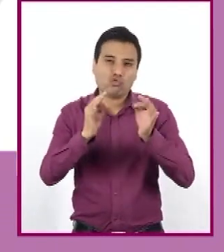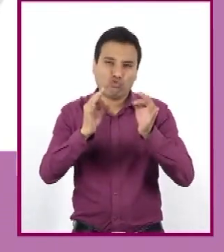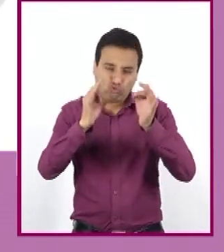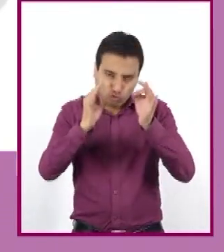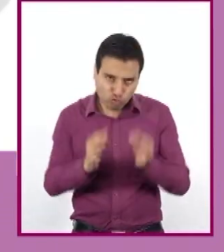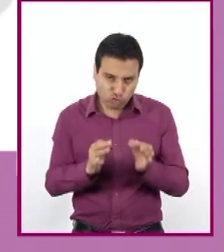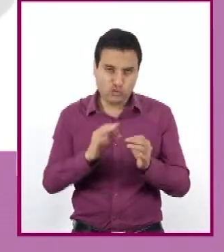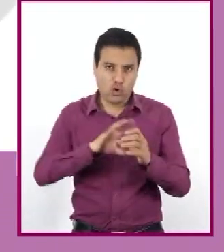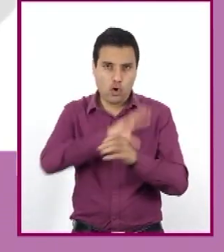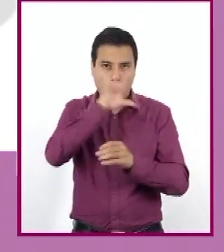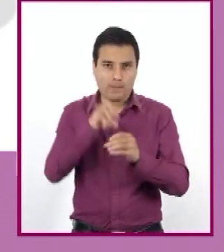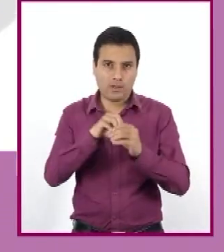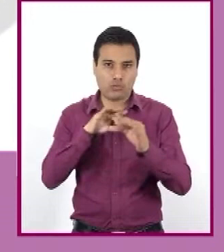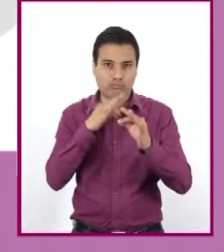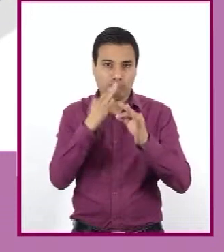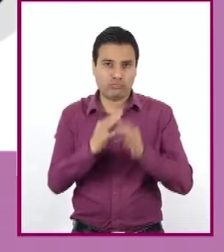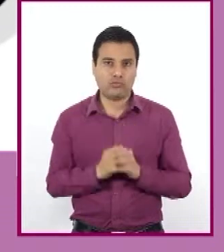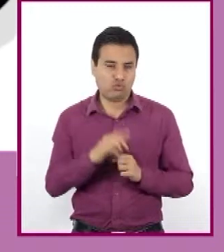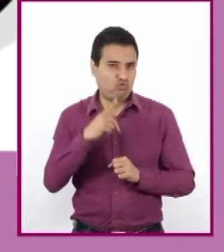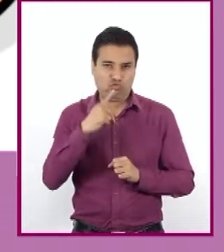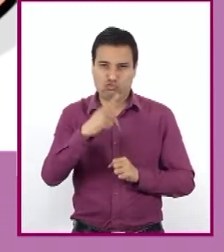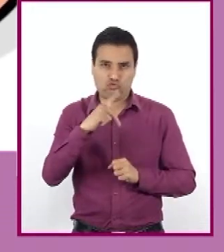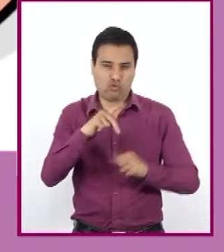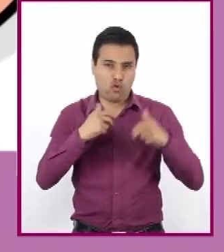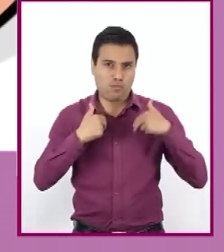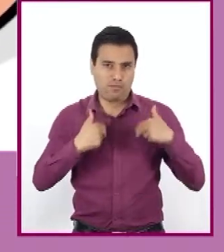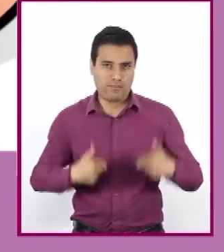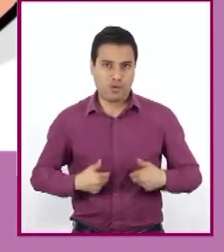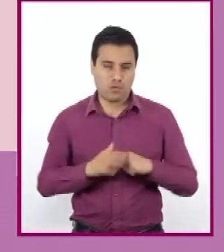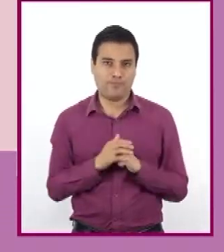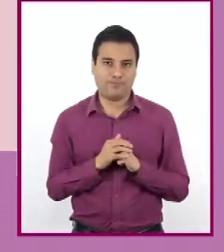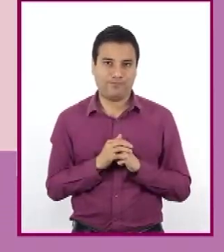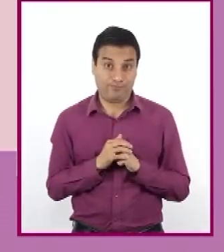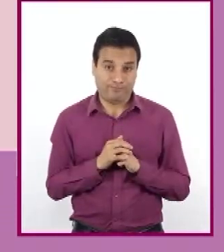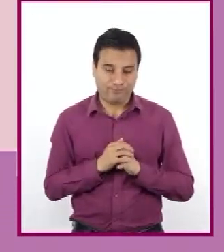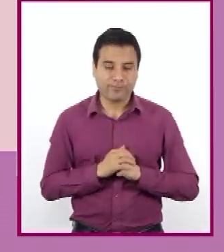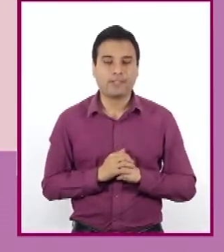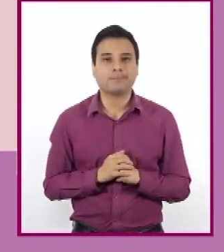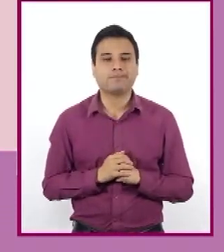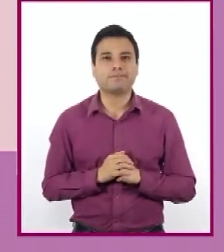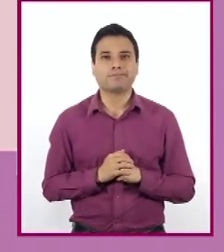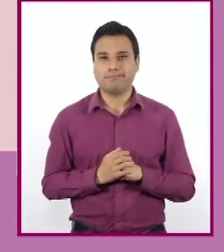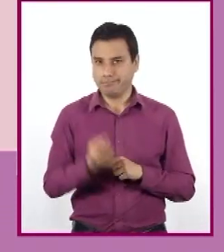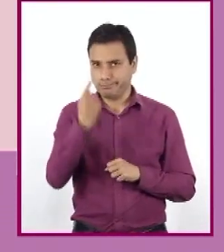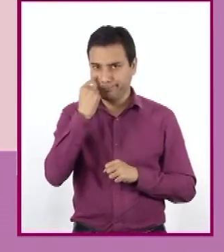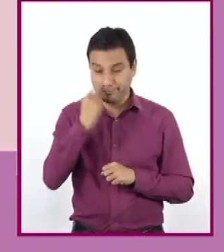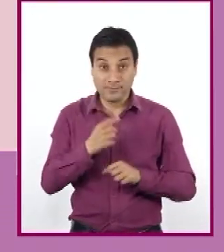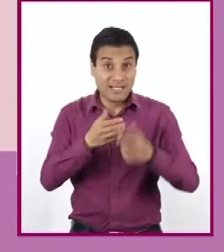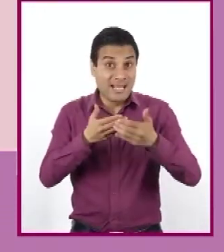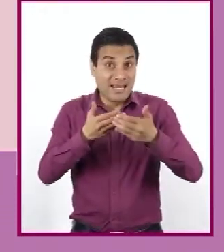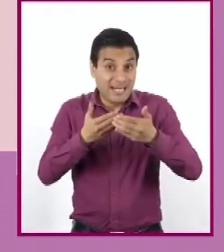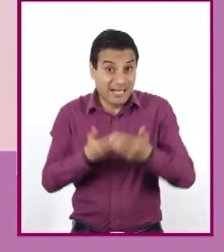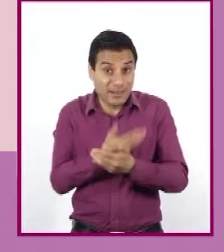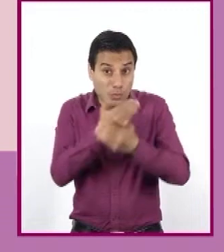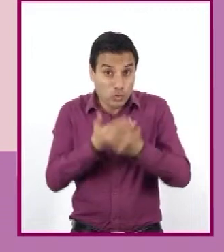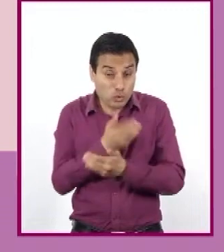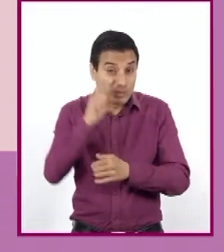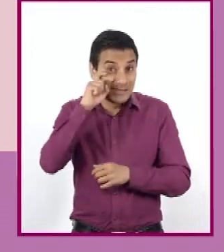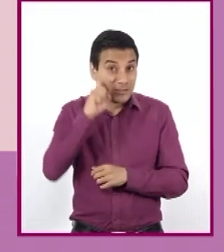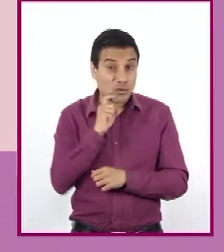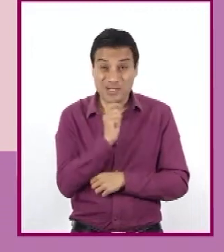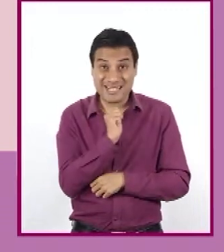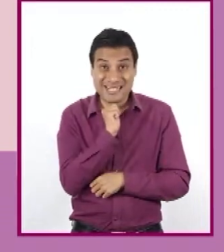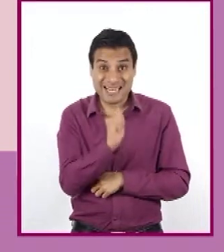que caracteriza a la especie, pero este es único. Pero en la reproducción asexual, el ADN de los